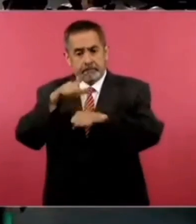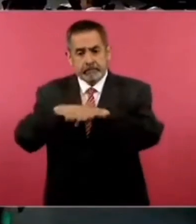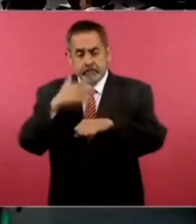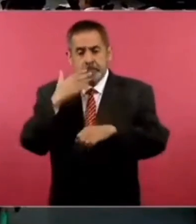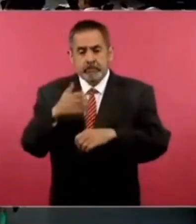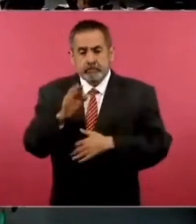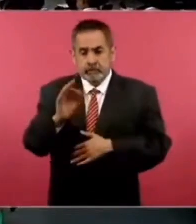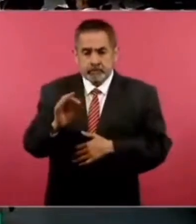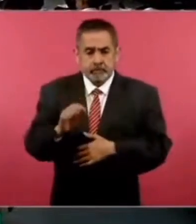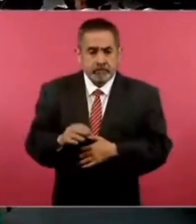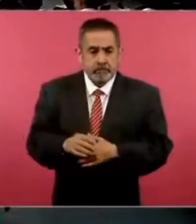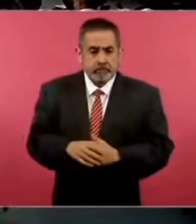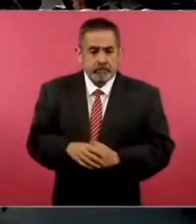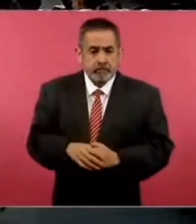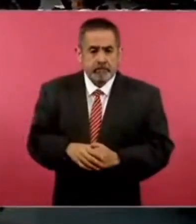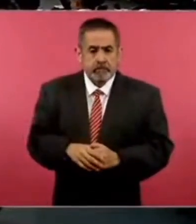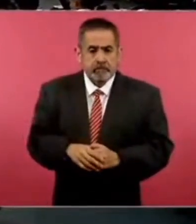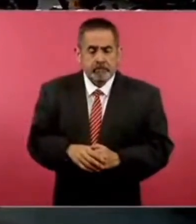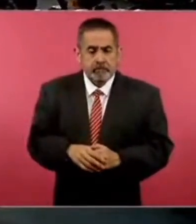estatal. No, y a nivel